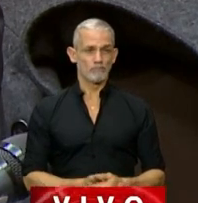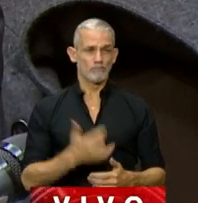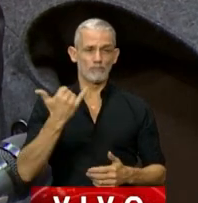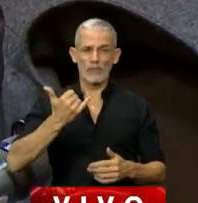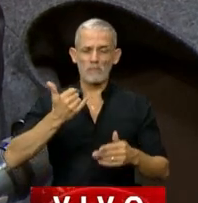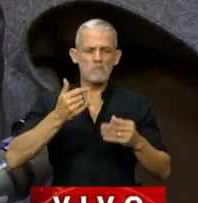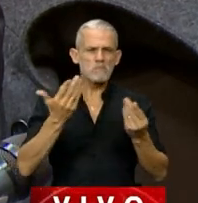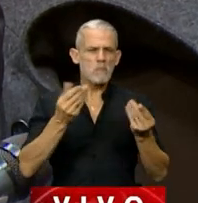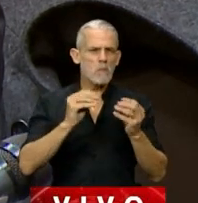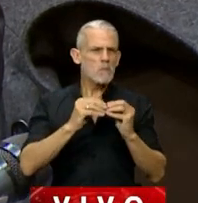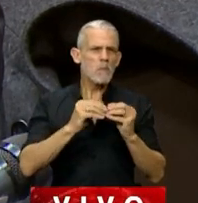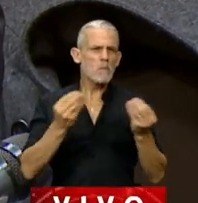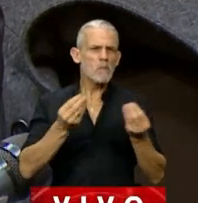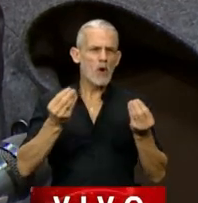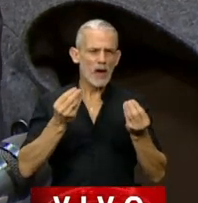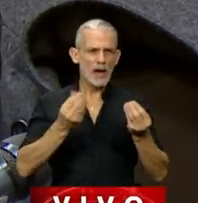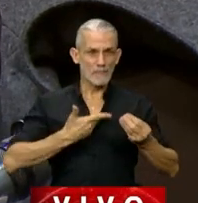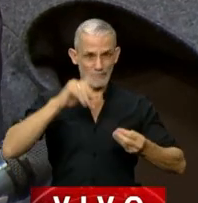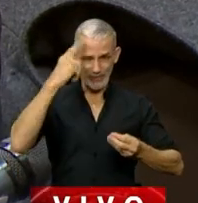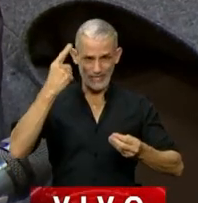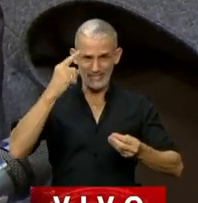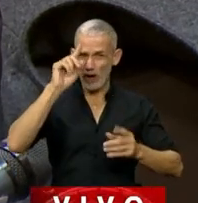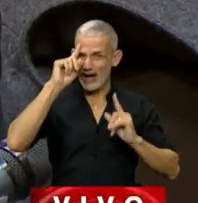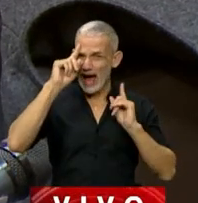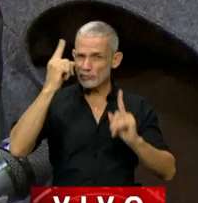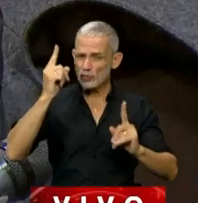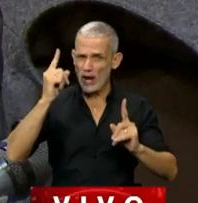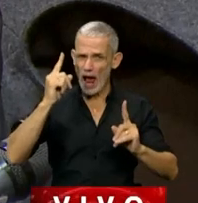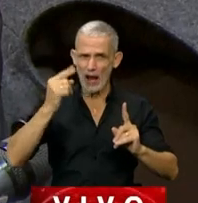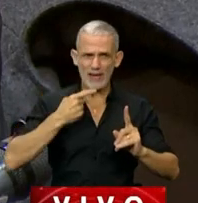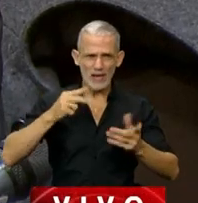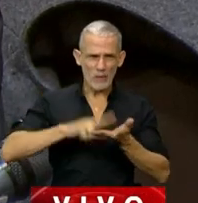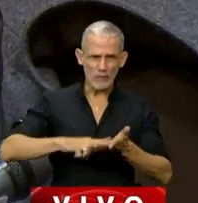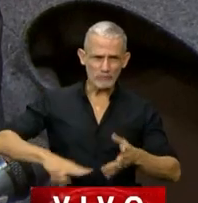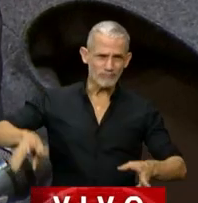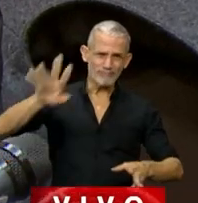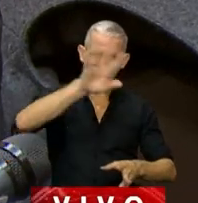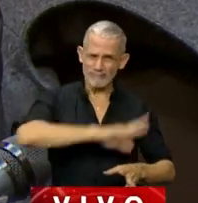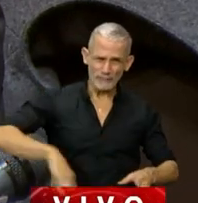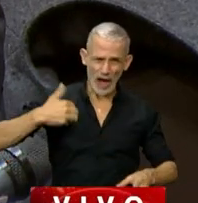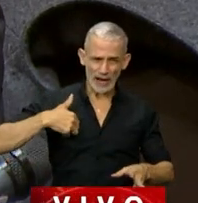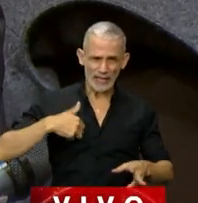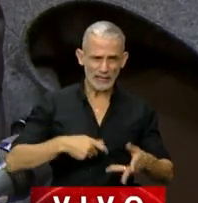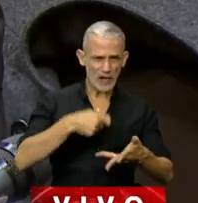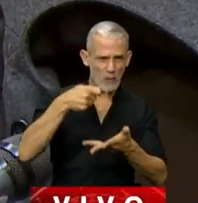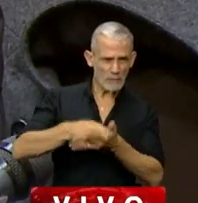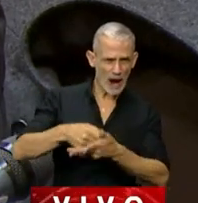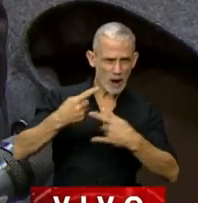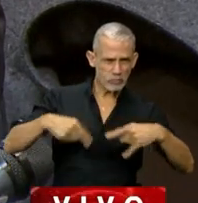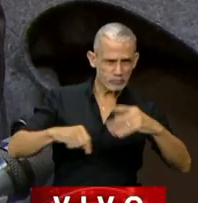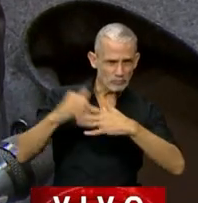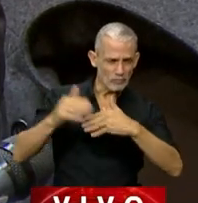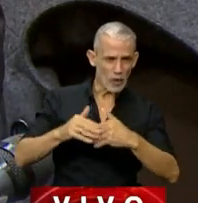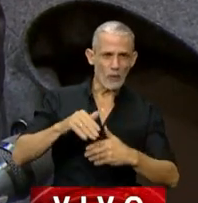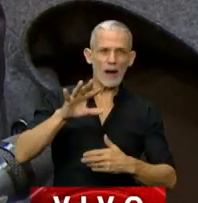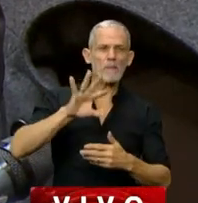¿Hay algún motivo para que el Estado Nacional, o sea, los contribuyentes, financien